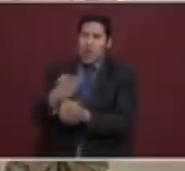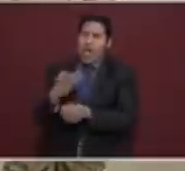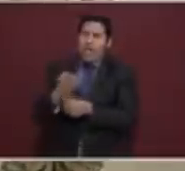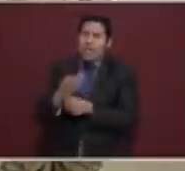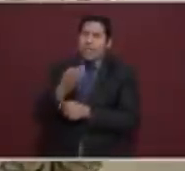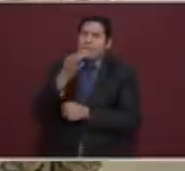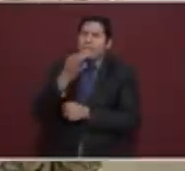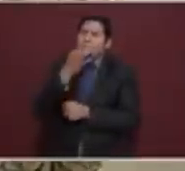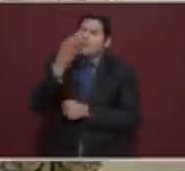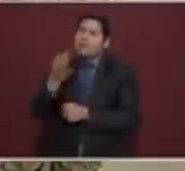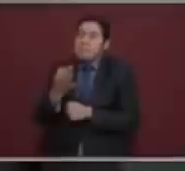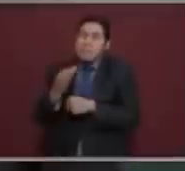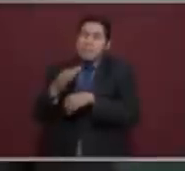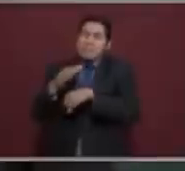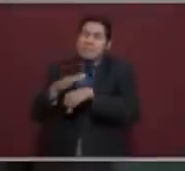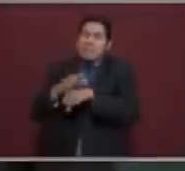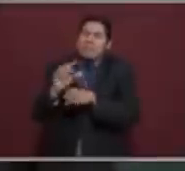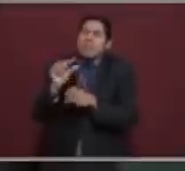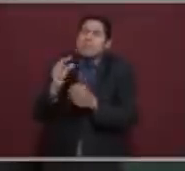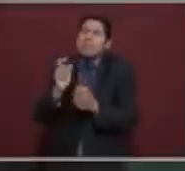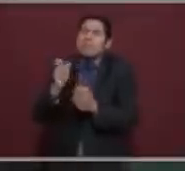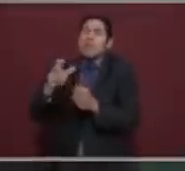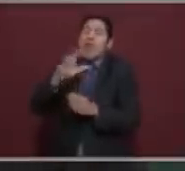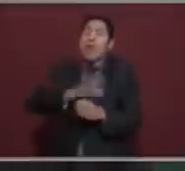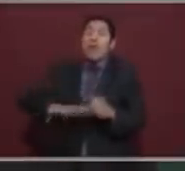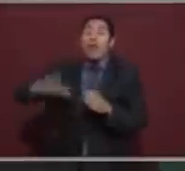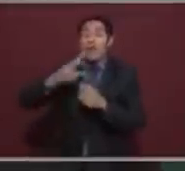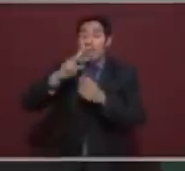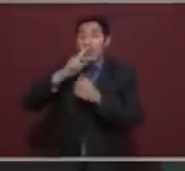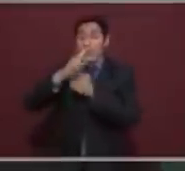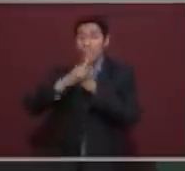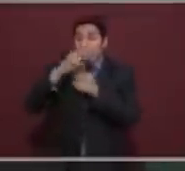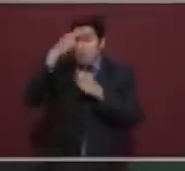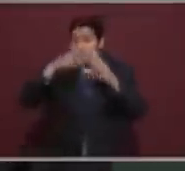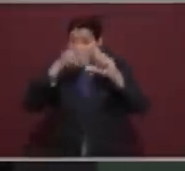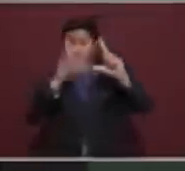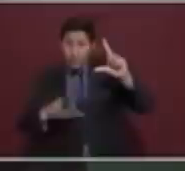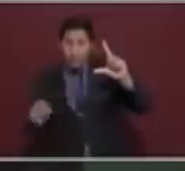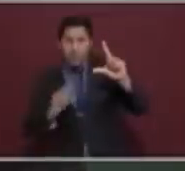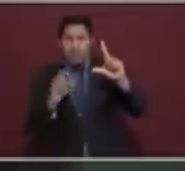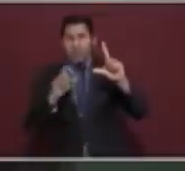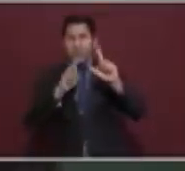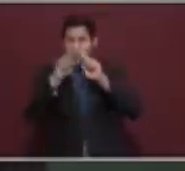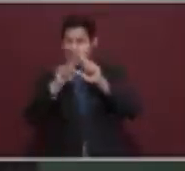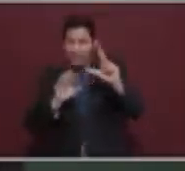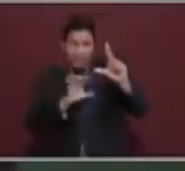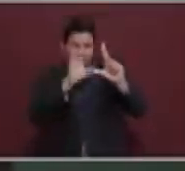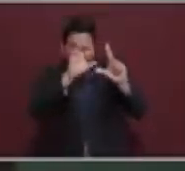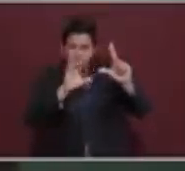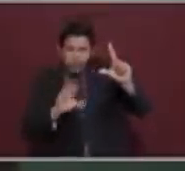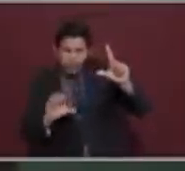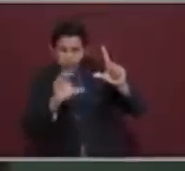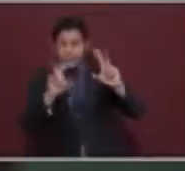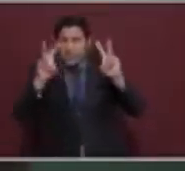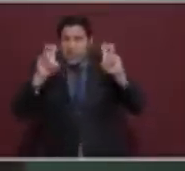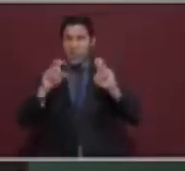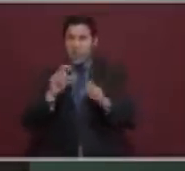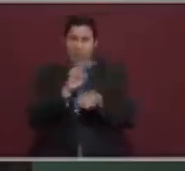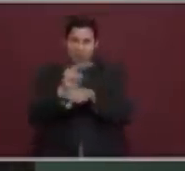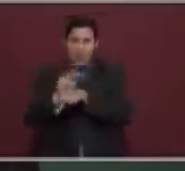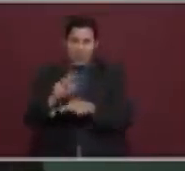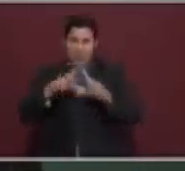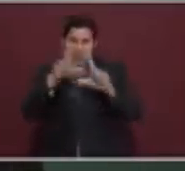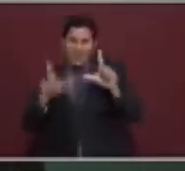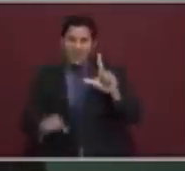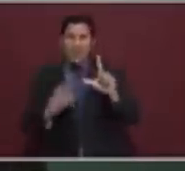prácticamente en todas las regiones del país donde se va a destaca mentar los elementos de la guardia nacional tenemos